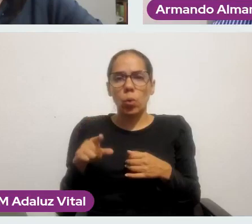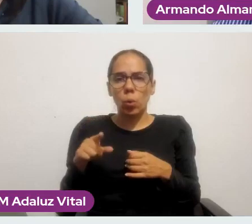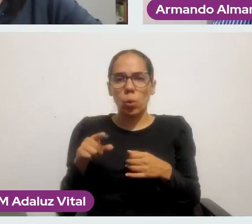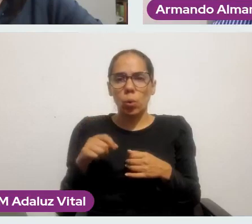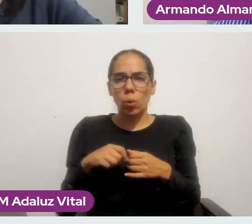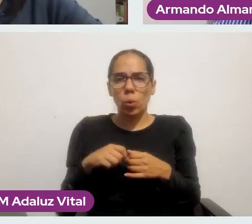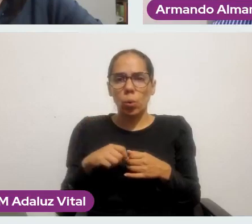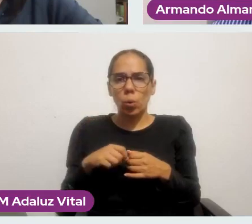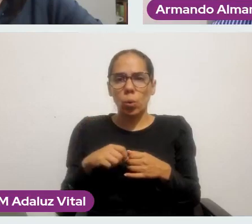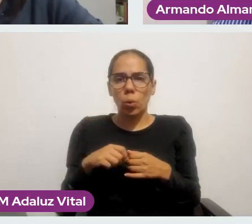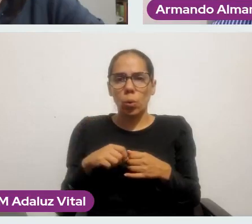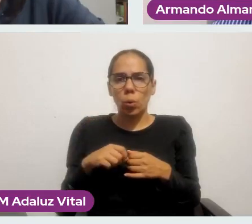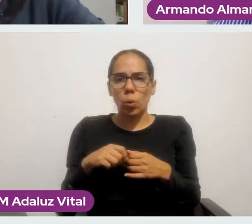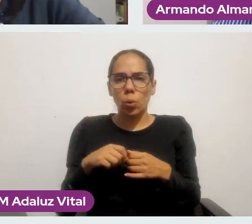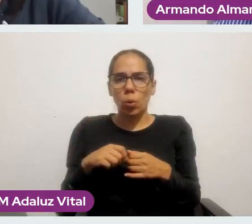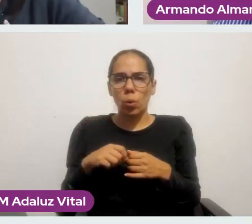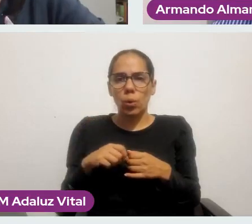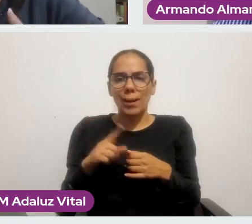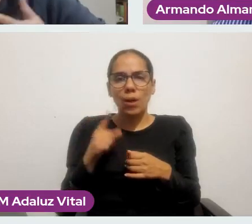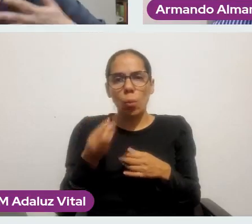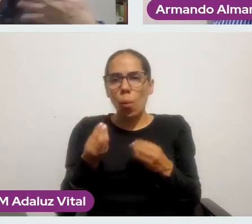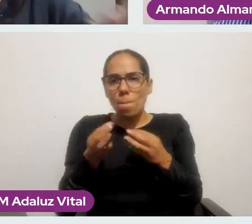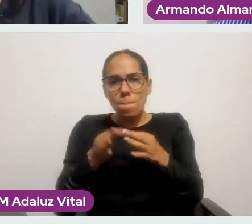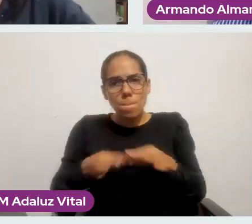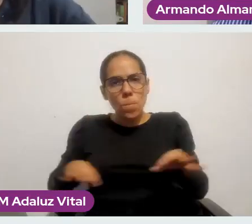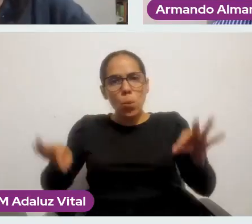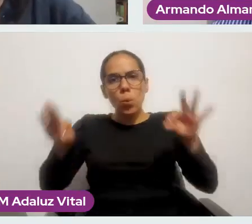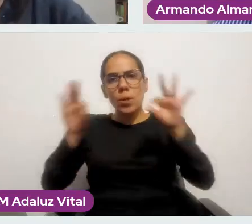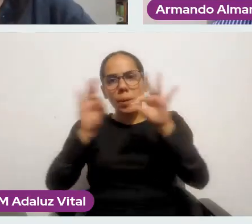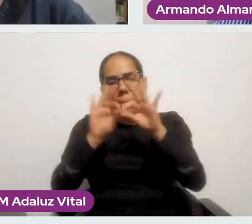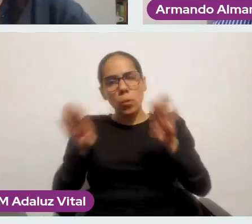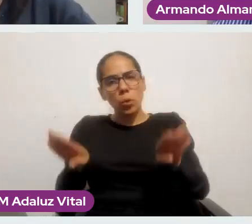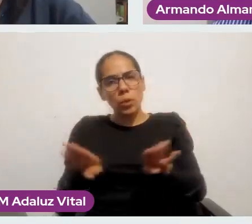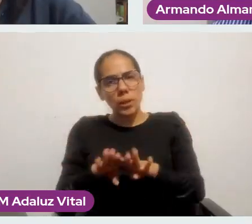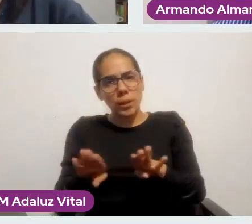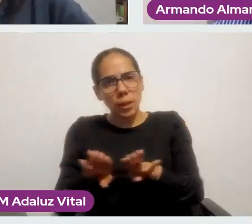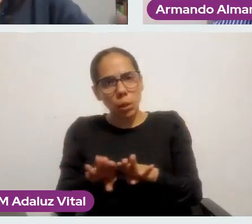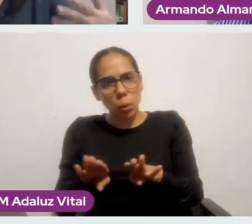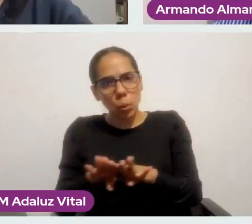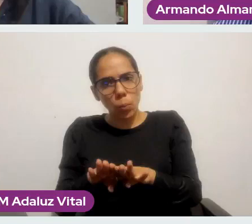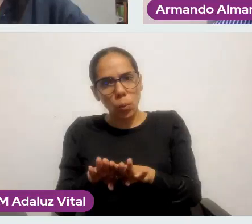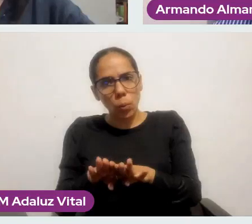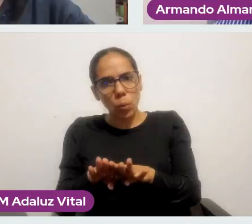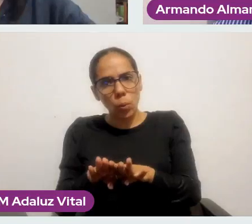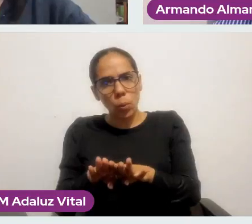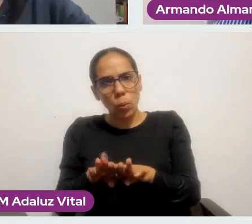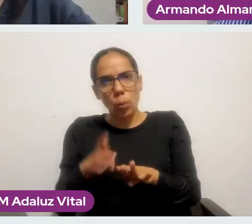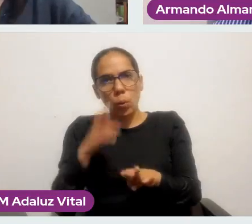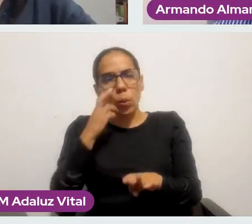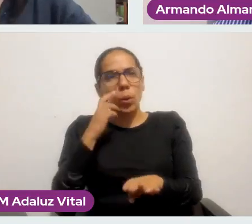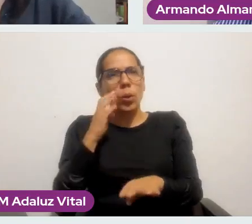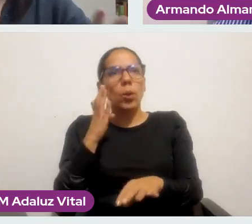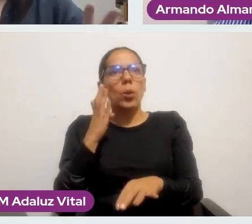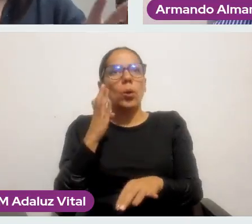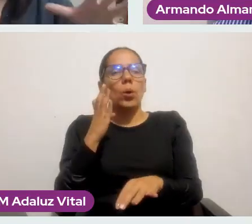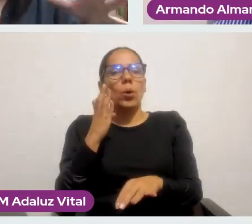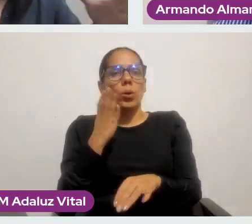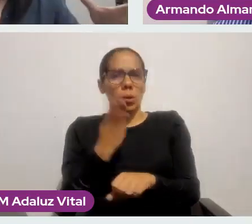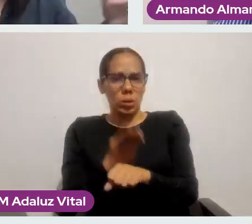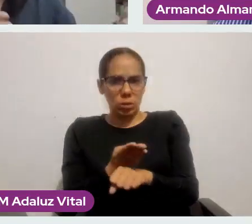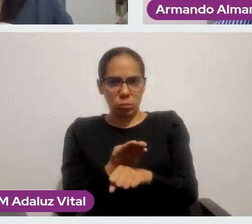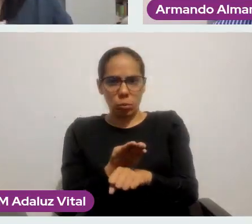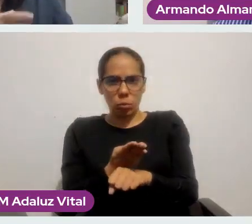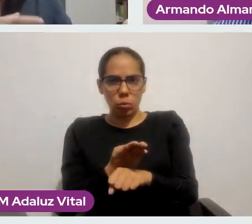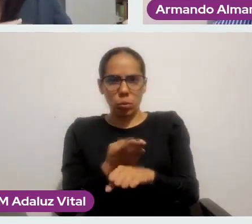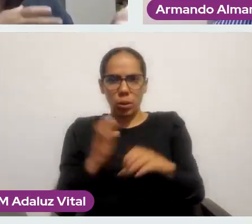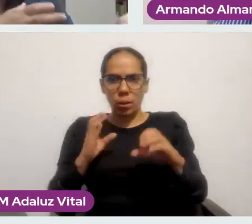hijas. La importancia de cómo responsables de crianza, a